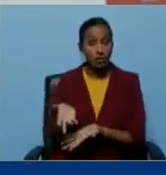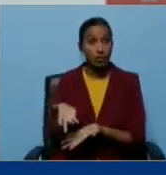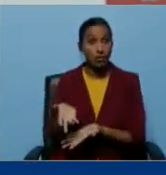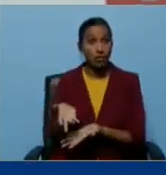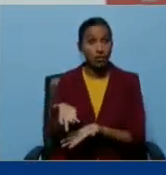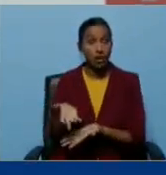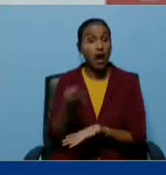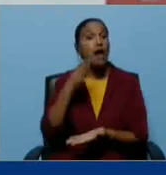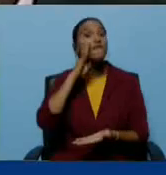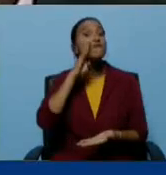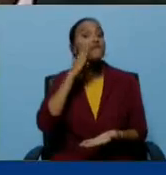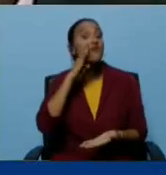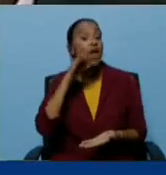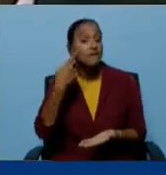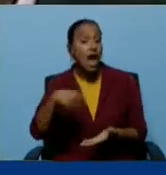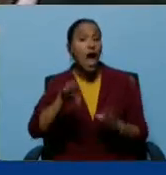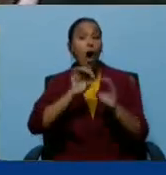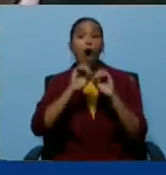¿Facebook tiene su sede